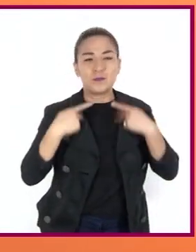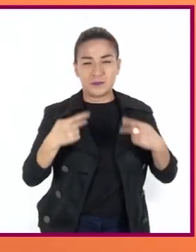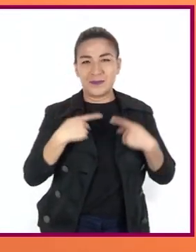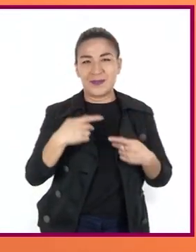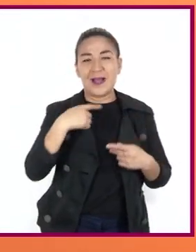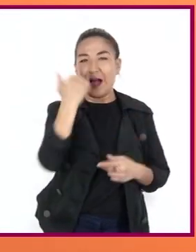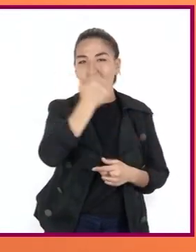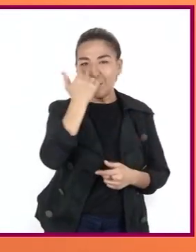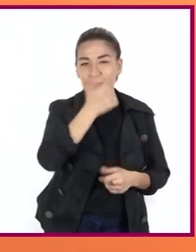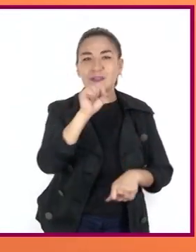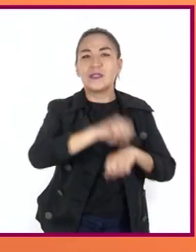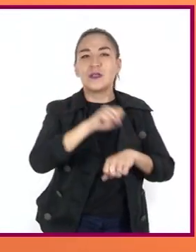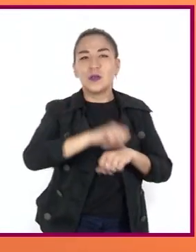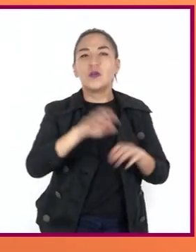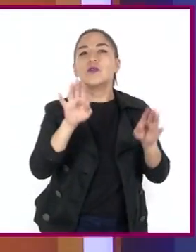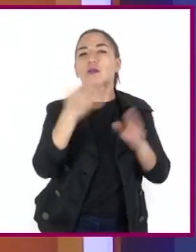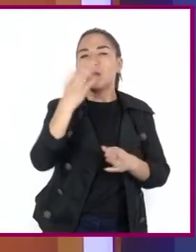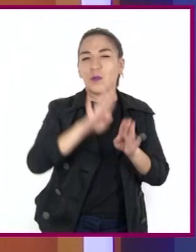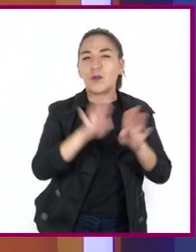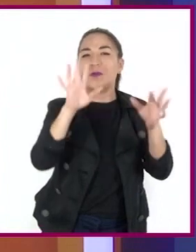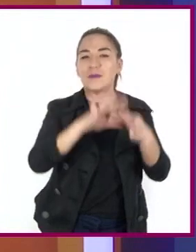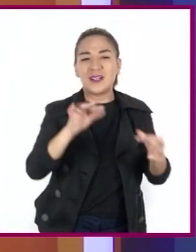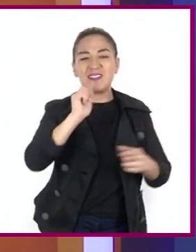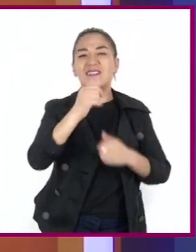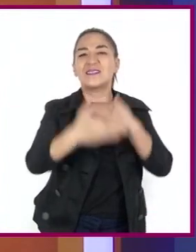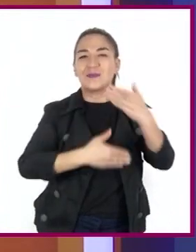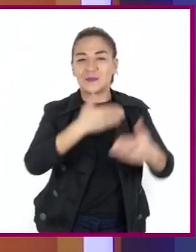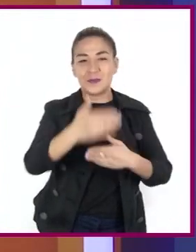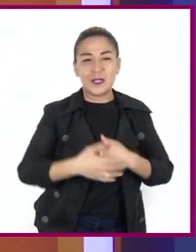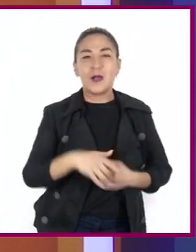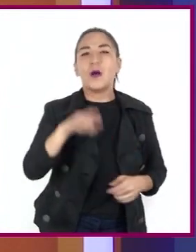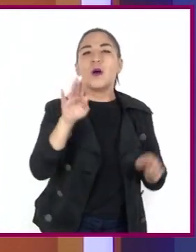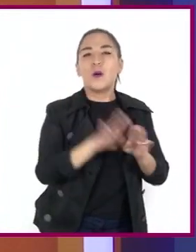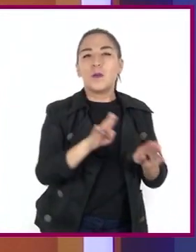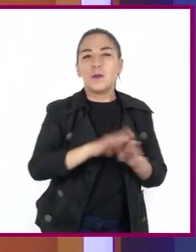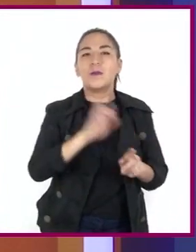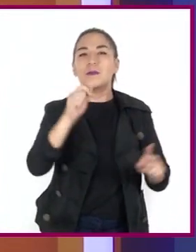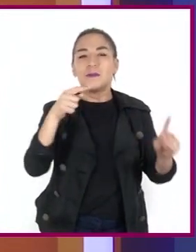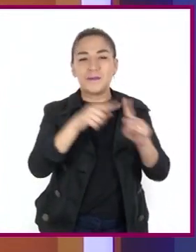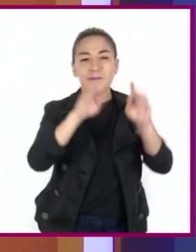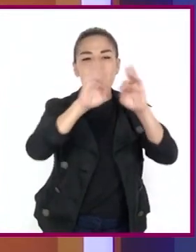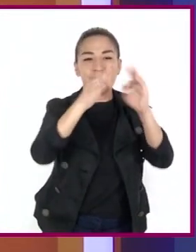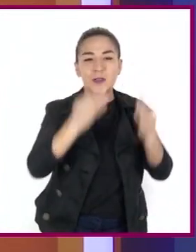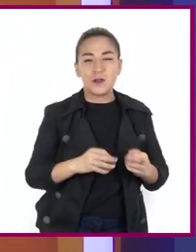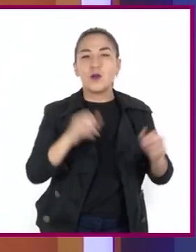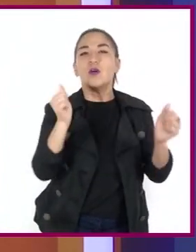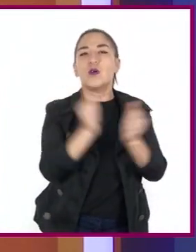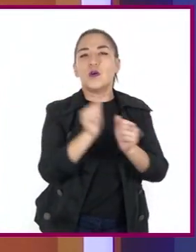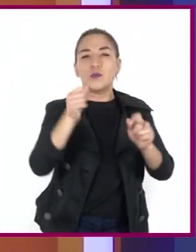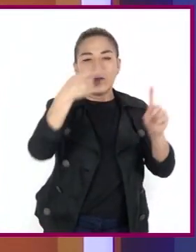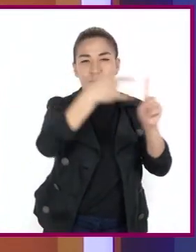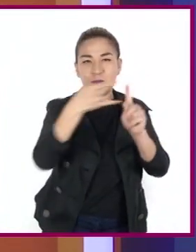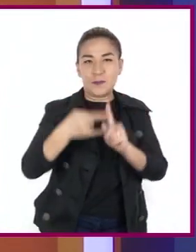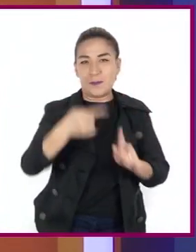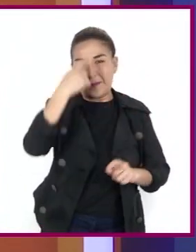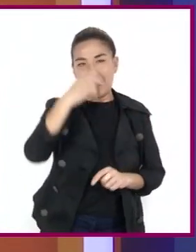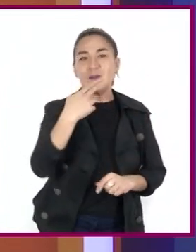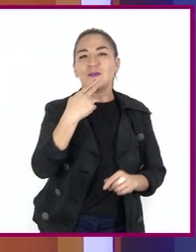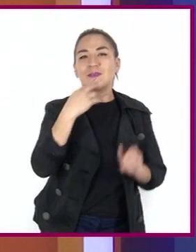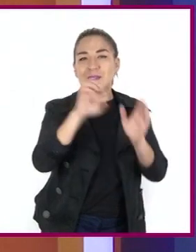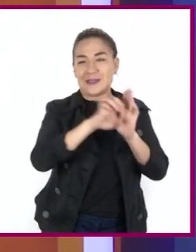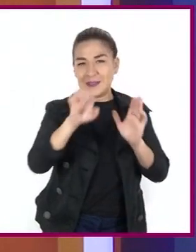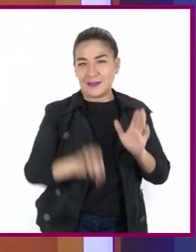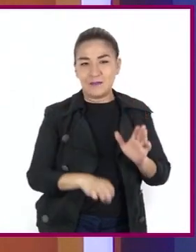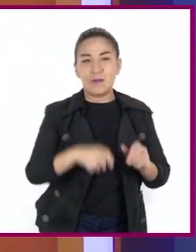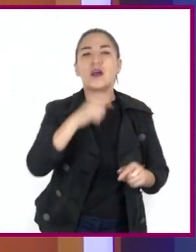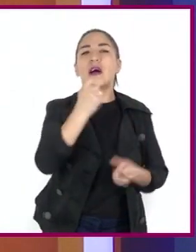lo que saben acerca de las sucesiones. Esto al trabajar con la sucesión de figuras con cuadrados que usamos de ejemplo. Algunos de